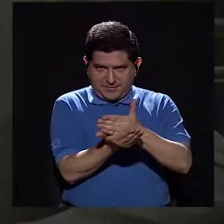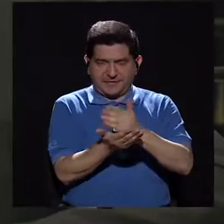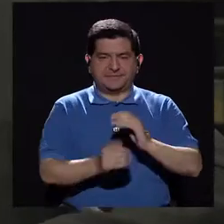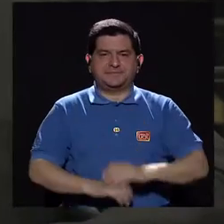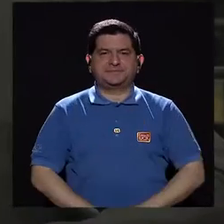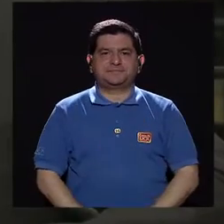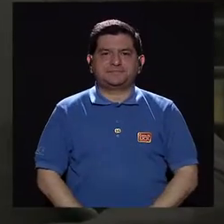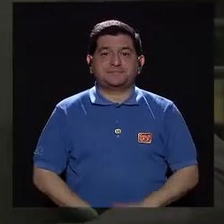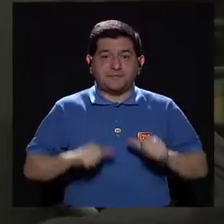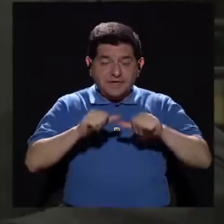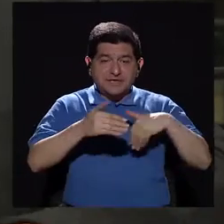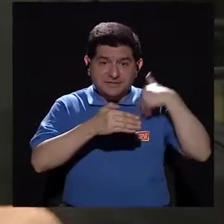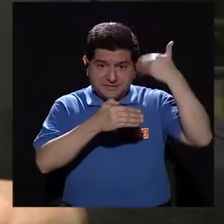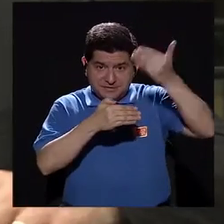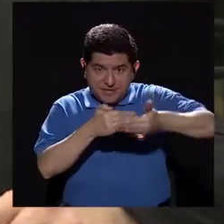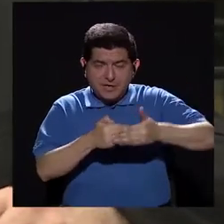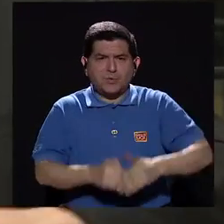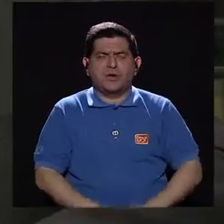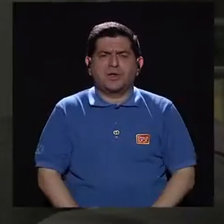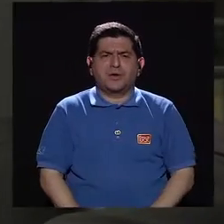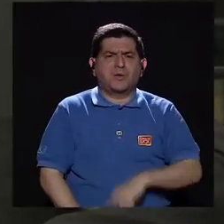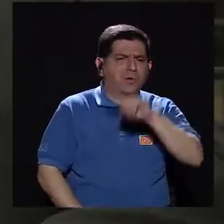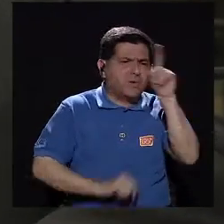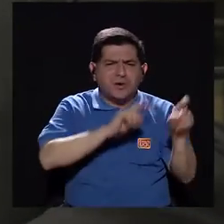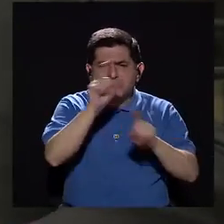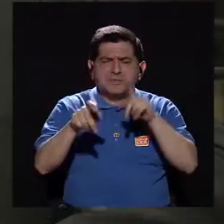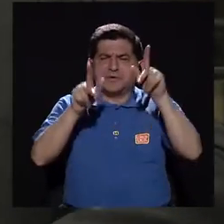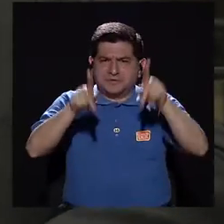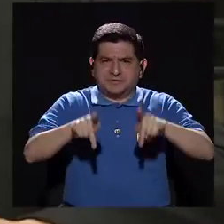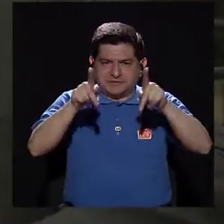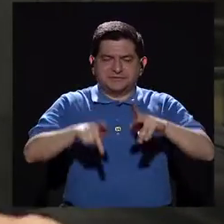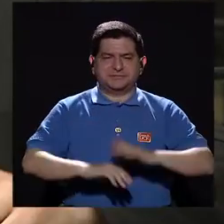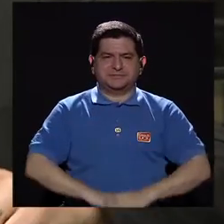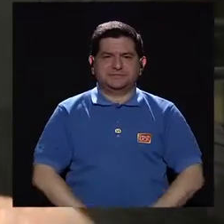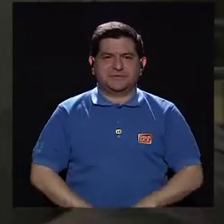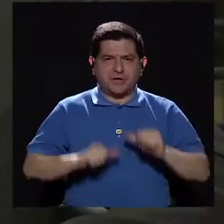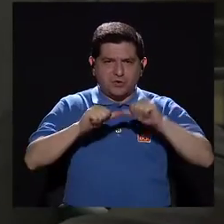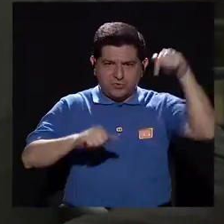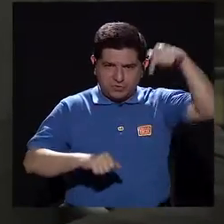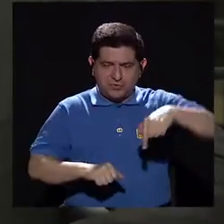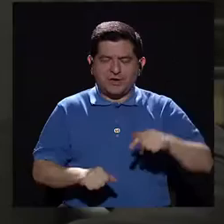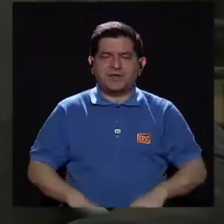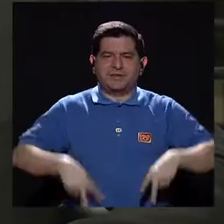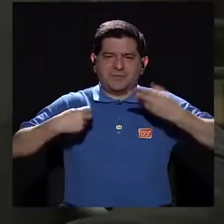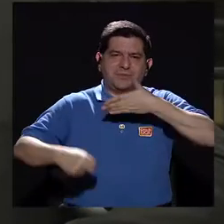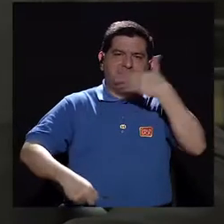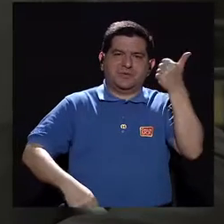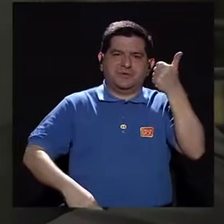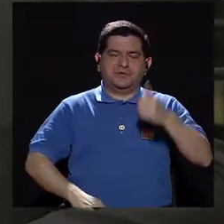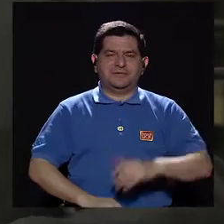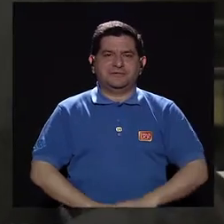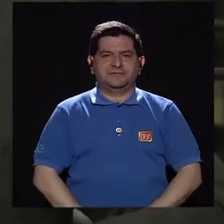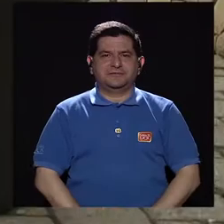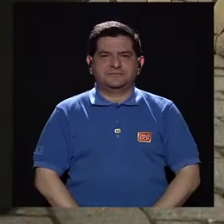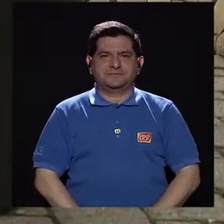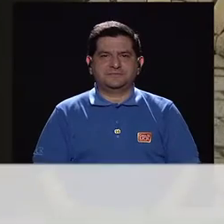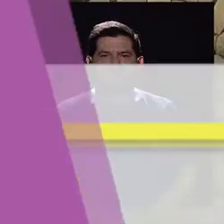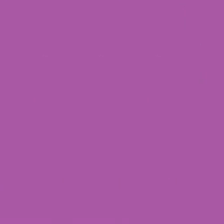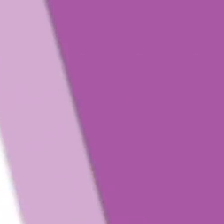pausa en este momento y vamos a continuar conociendo preguntas de los televidentes. Quédese con nosotros y ya regresamos.